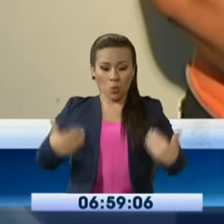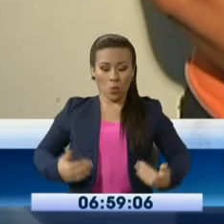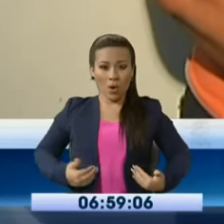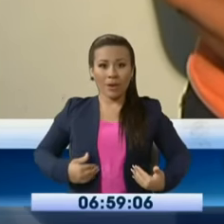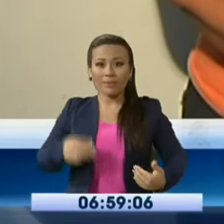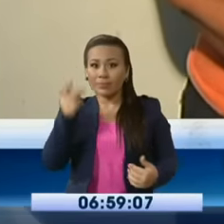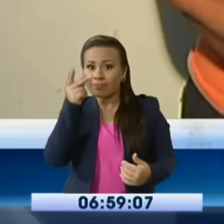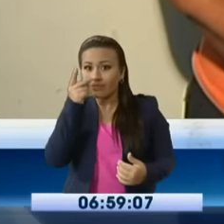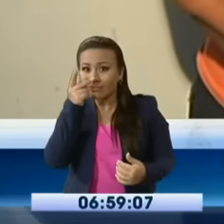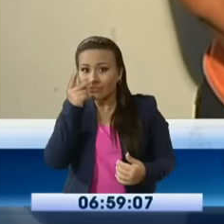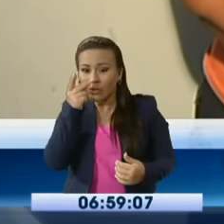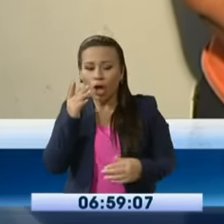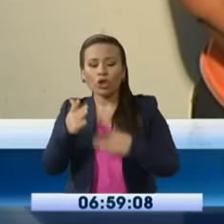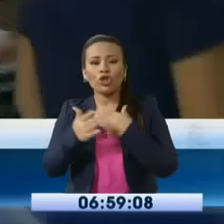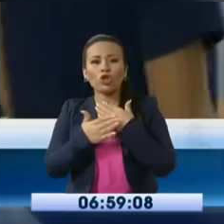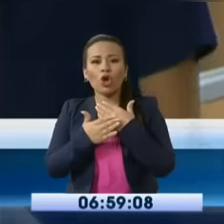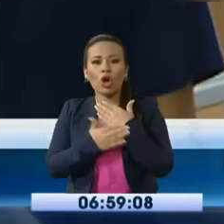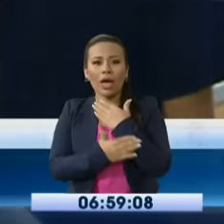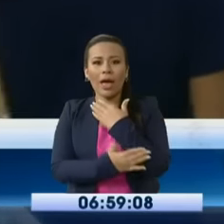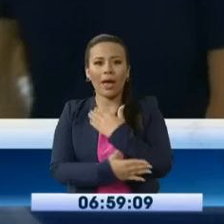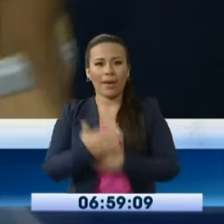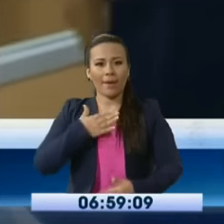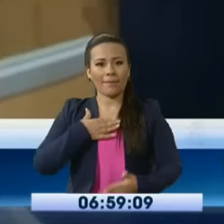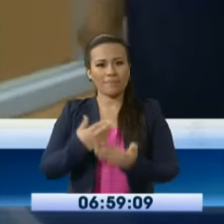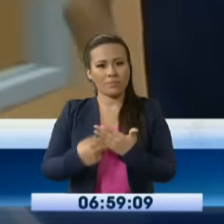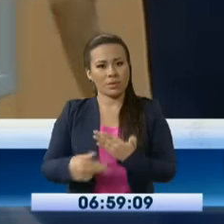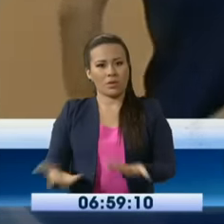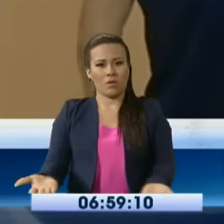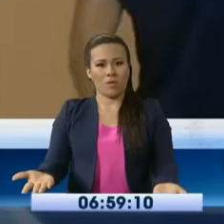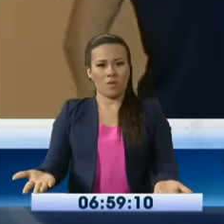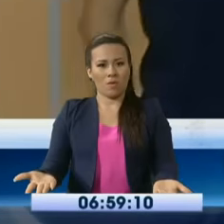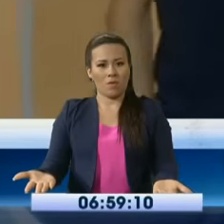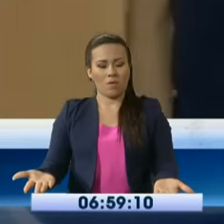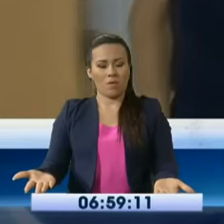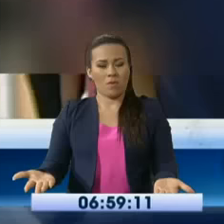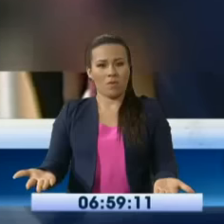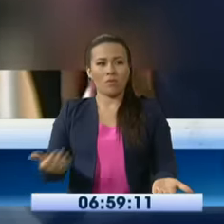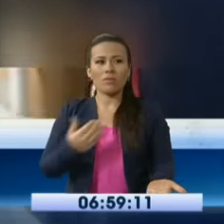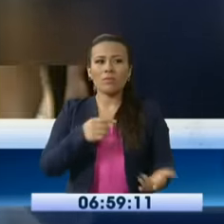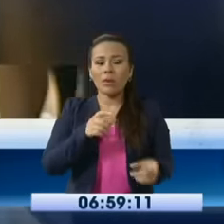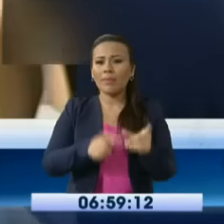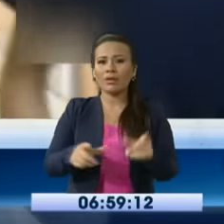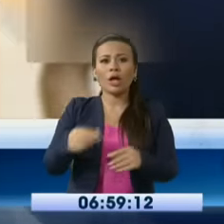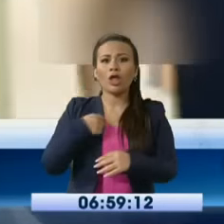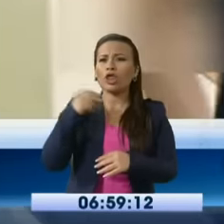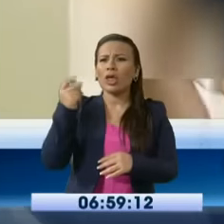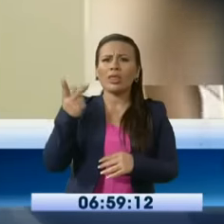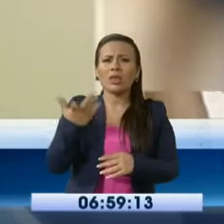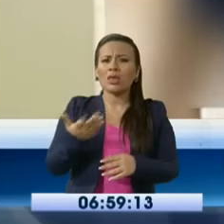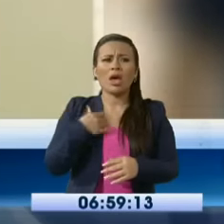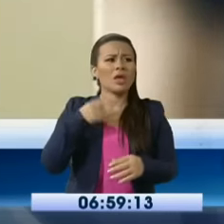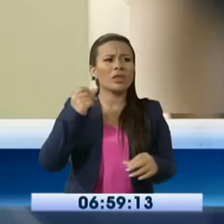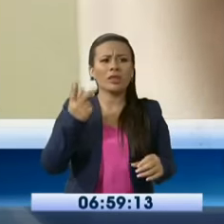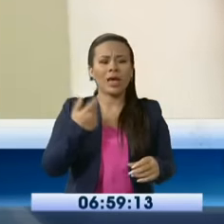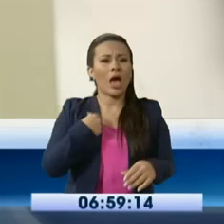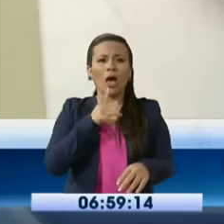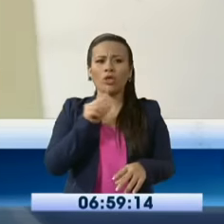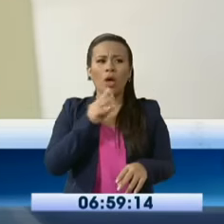viril, toca a mi hijo. En la unidad de flagrancia ellos dijeron que no entendían nada, tampoco el